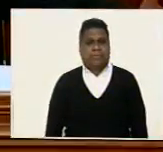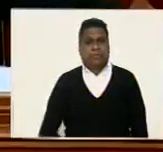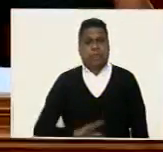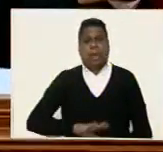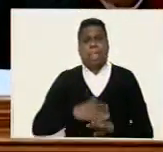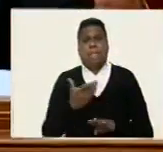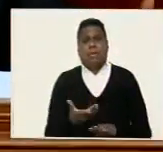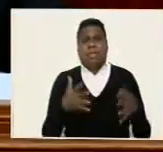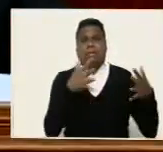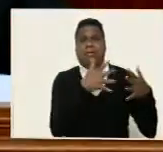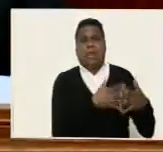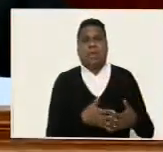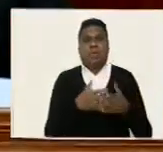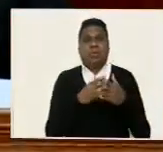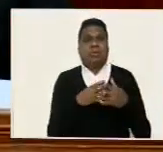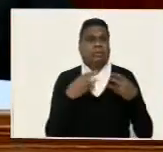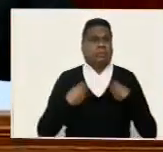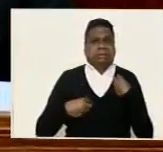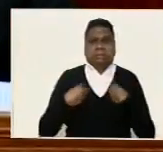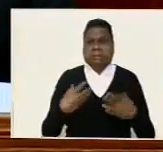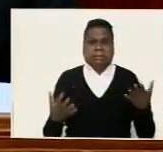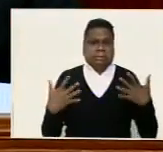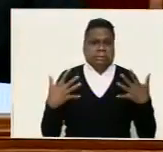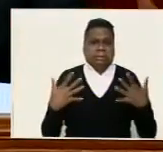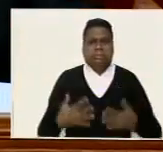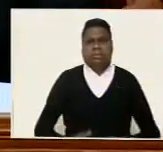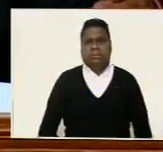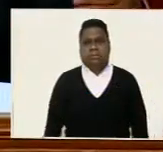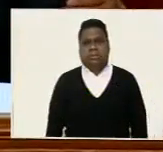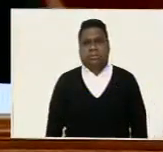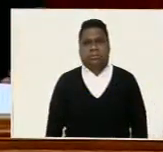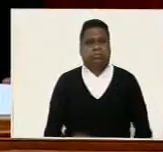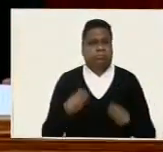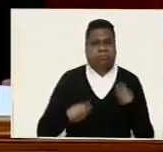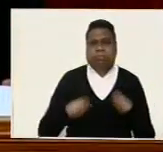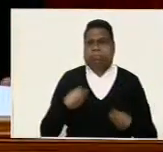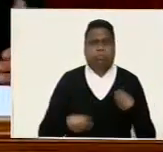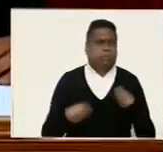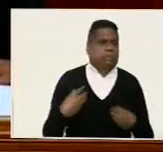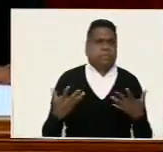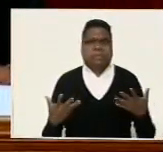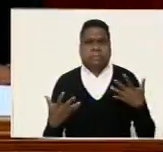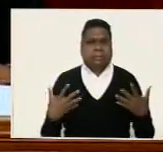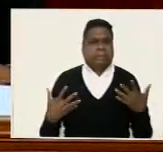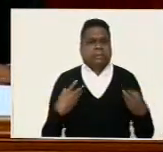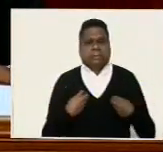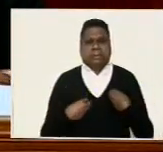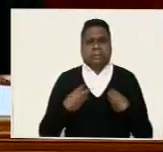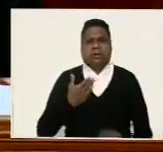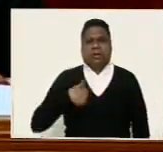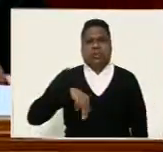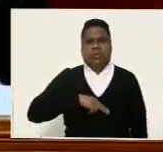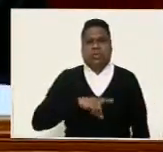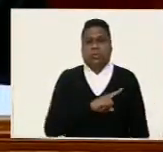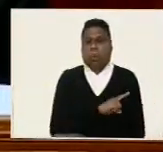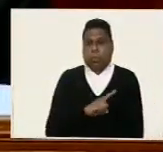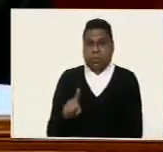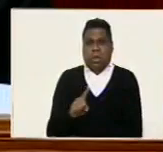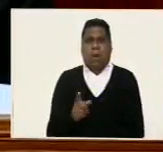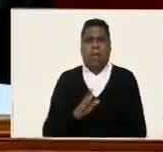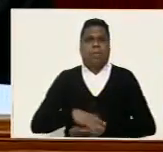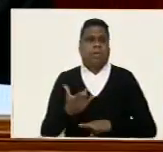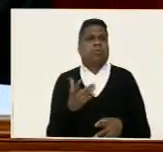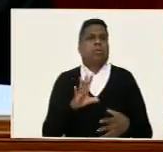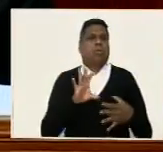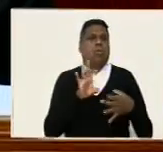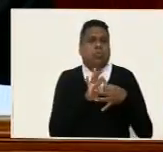imperio desesperado. Es un imperio desesperado. Nosotros estamos obligados, por eso es que tenemos que estar más unidos